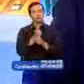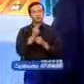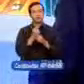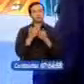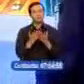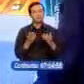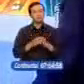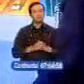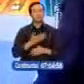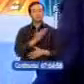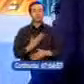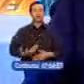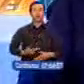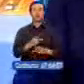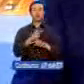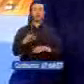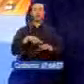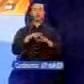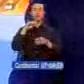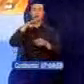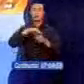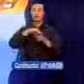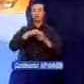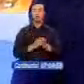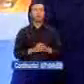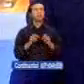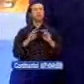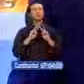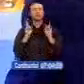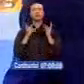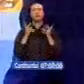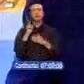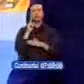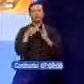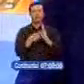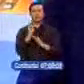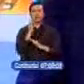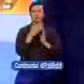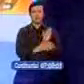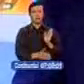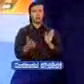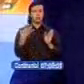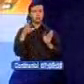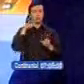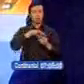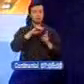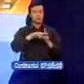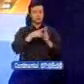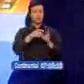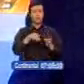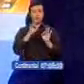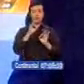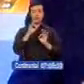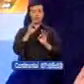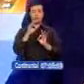Pozo, presidente del Consejo Nacional Electoral. A propósito de que en el 2017 ya son las elecciones, febrero